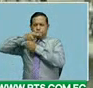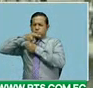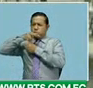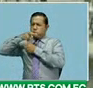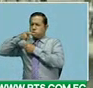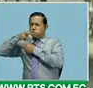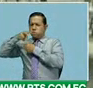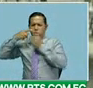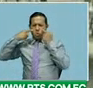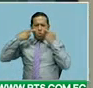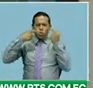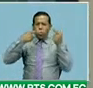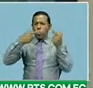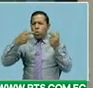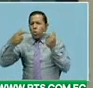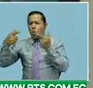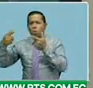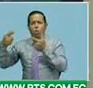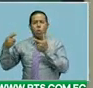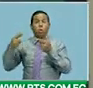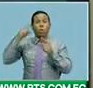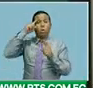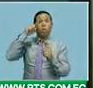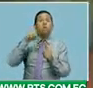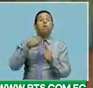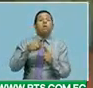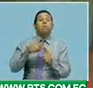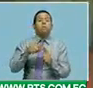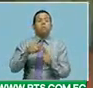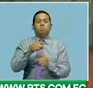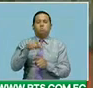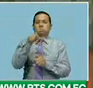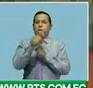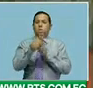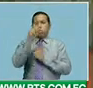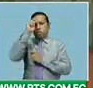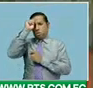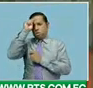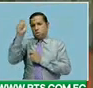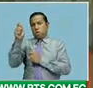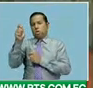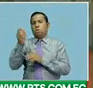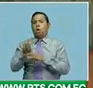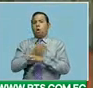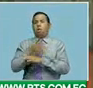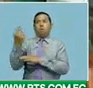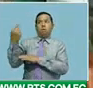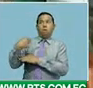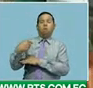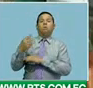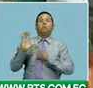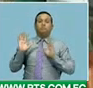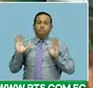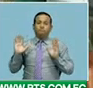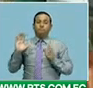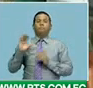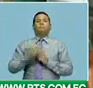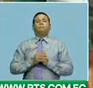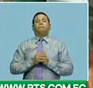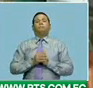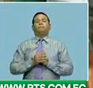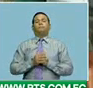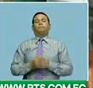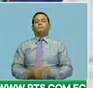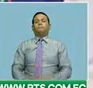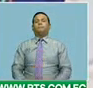diversos cementerios con la finalidad de constatar que efectivamente se cumpliera con lo dispuesto por parte de cada